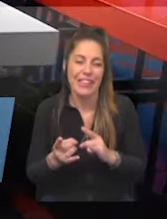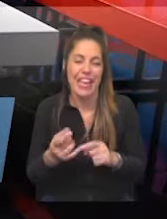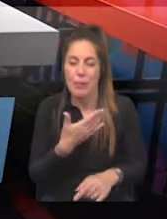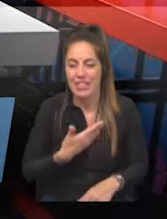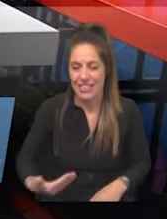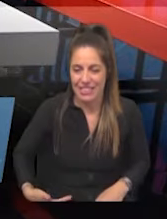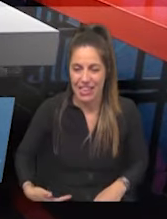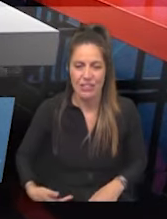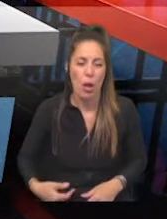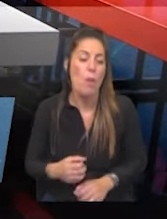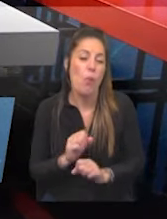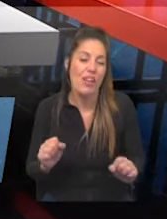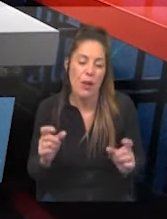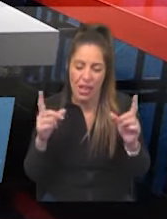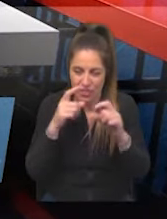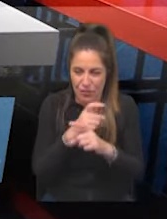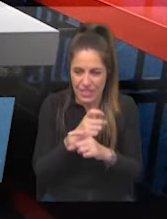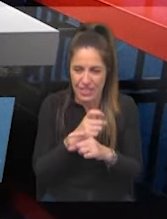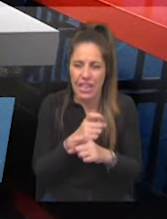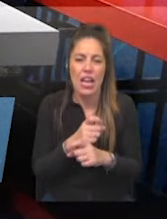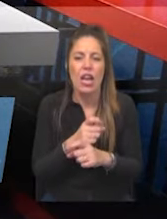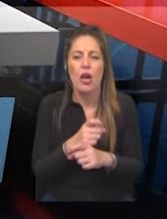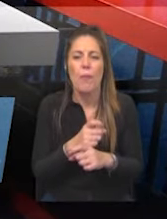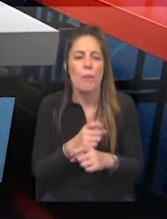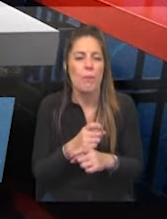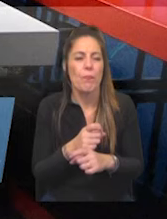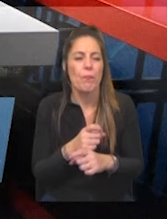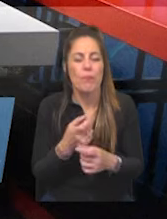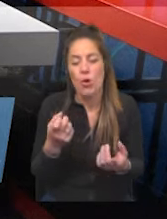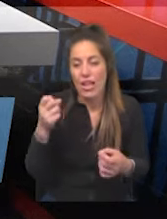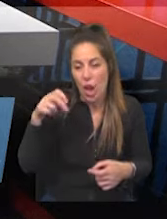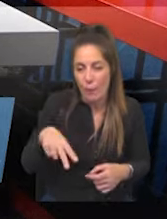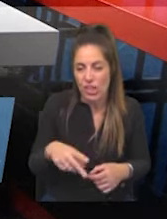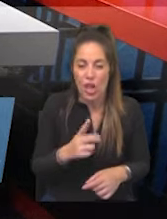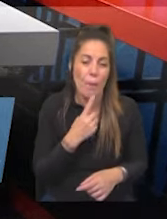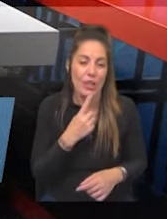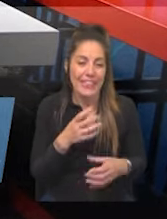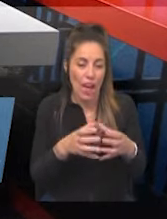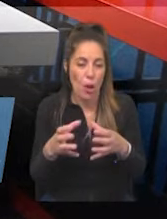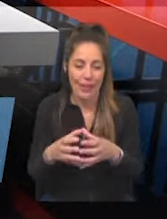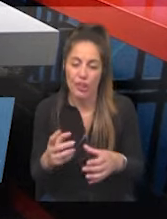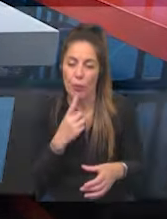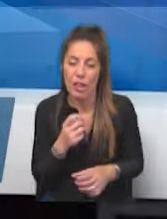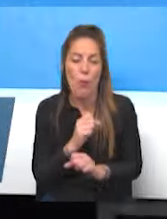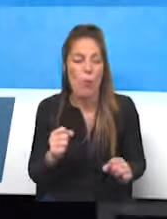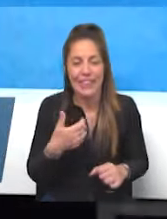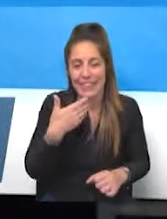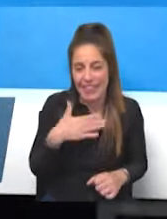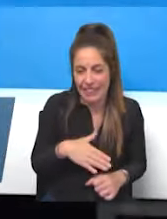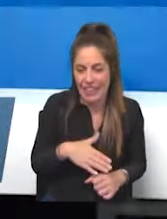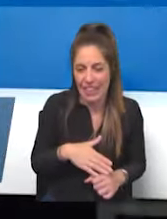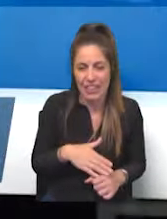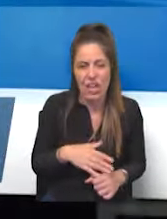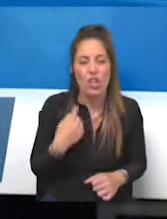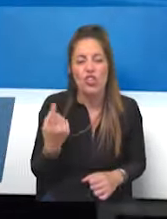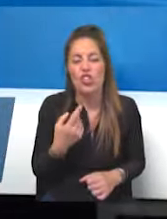presidenciable puede ser más compleja porque están las legítimas posiciones políticas de los partidos políticos que pueden entender